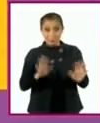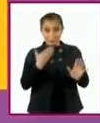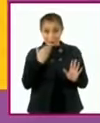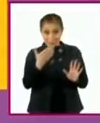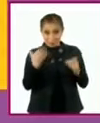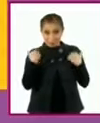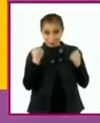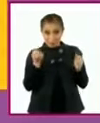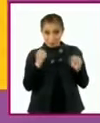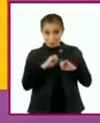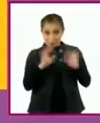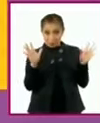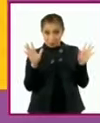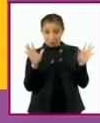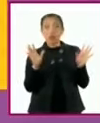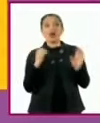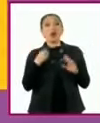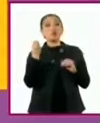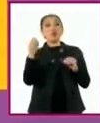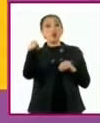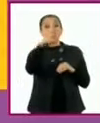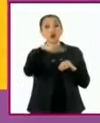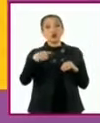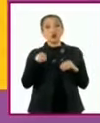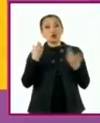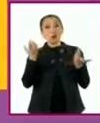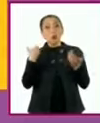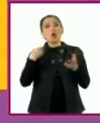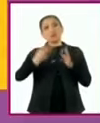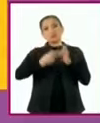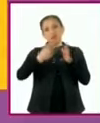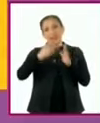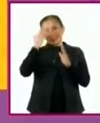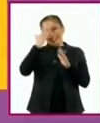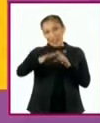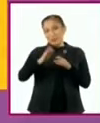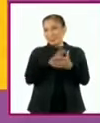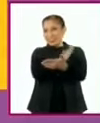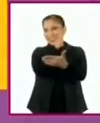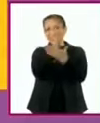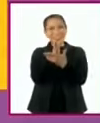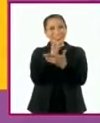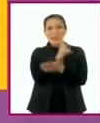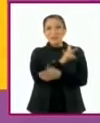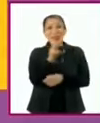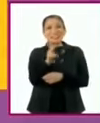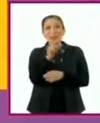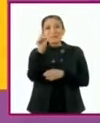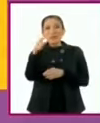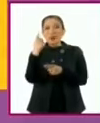bien? Seguramente muchos de nosotros nos hemos encontrado ante situaciones similares.